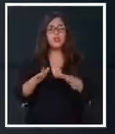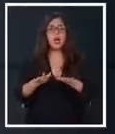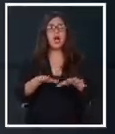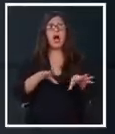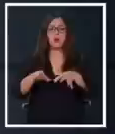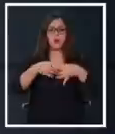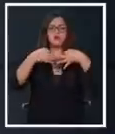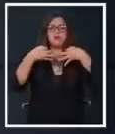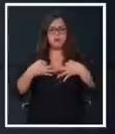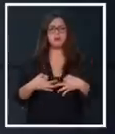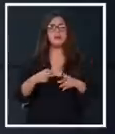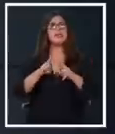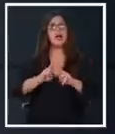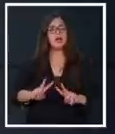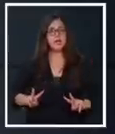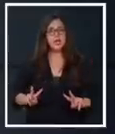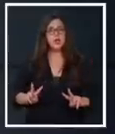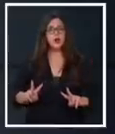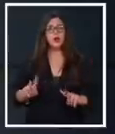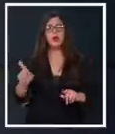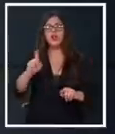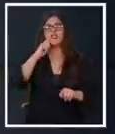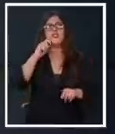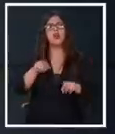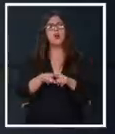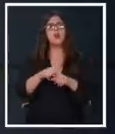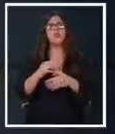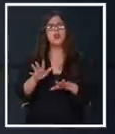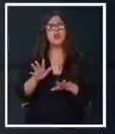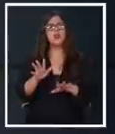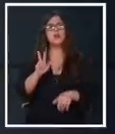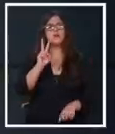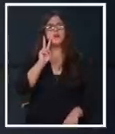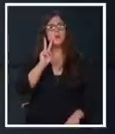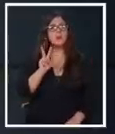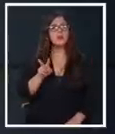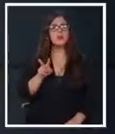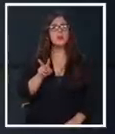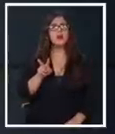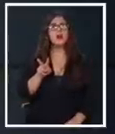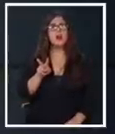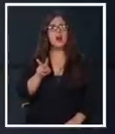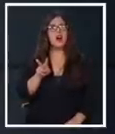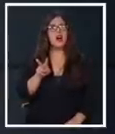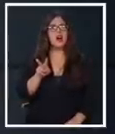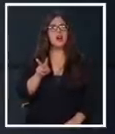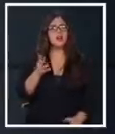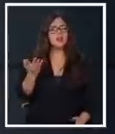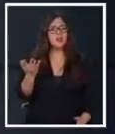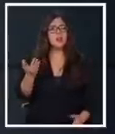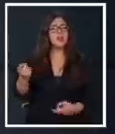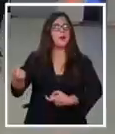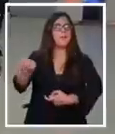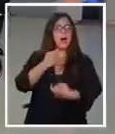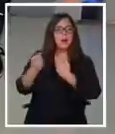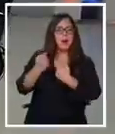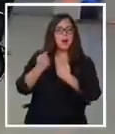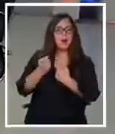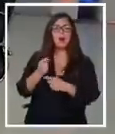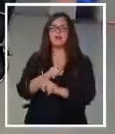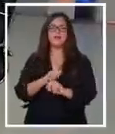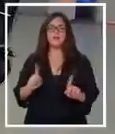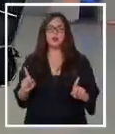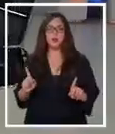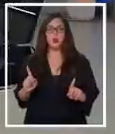y no dejarse guiar por muchas veces el ensordecedor la crítica ensordecedor a